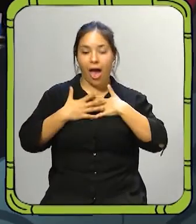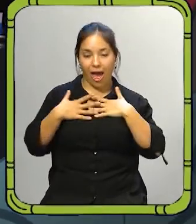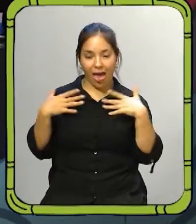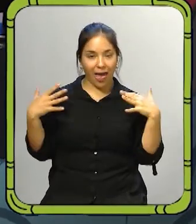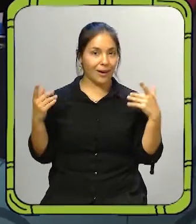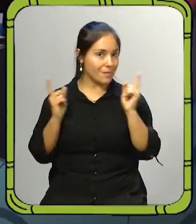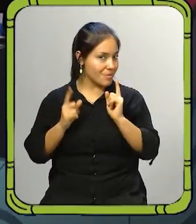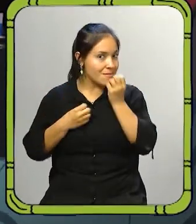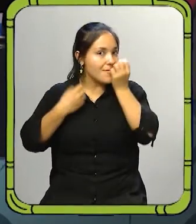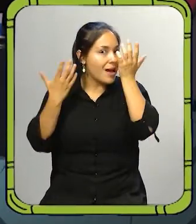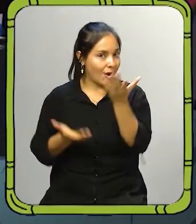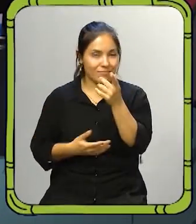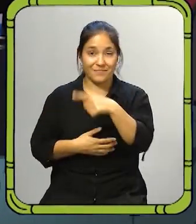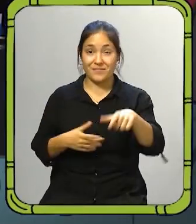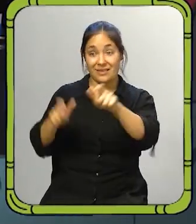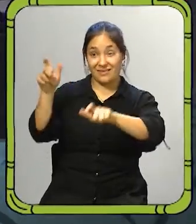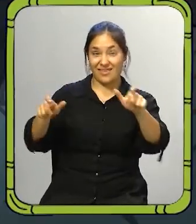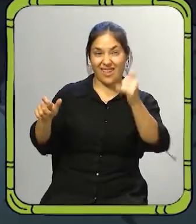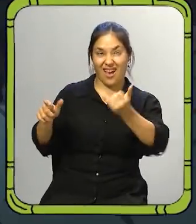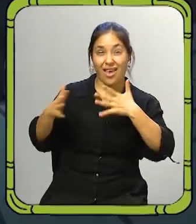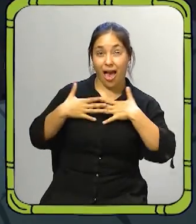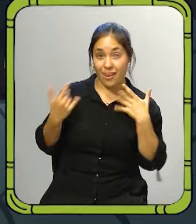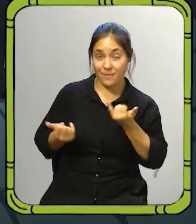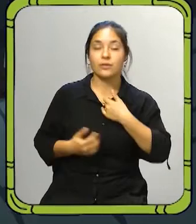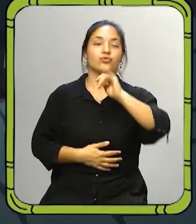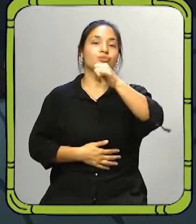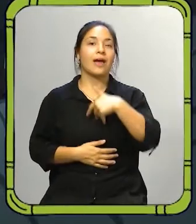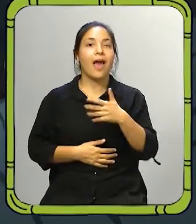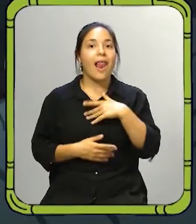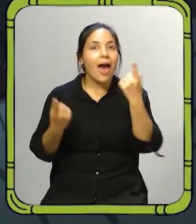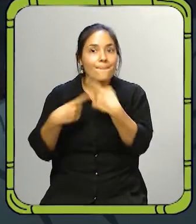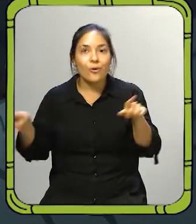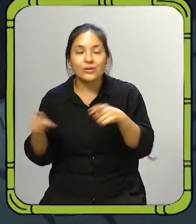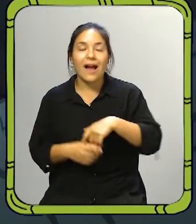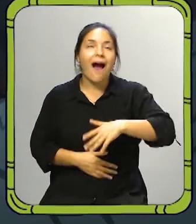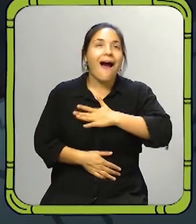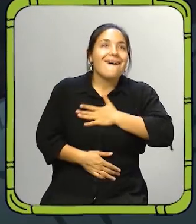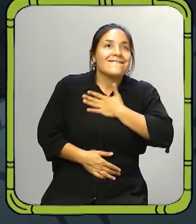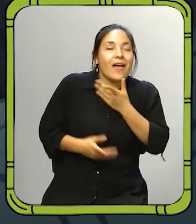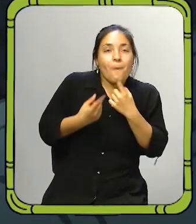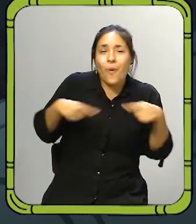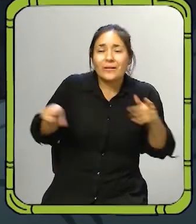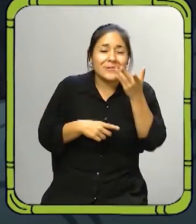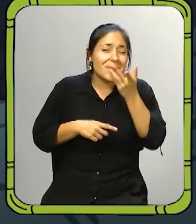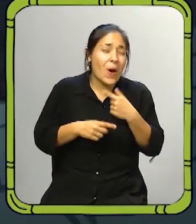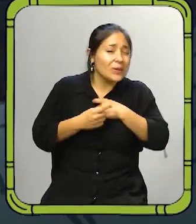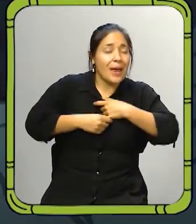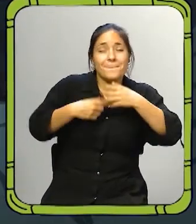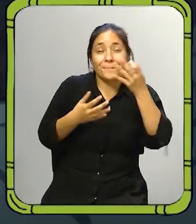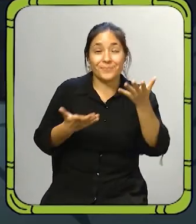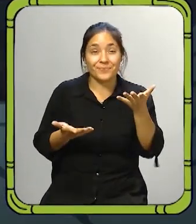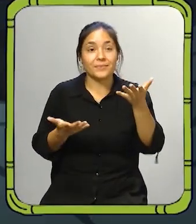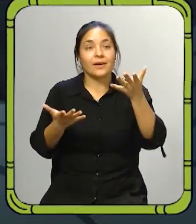alma. Tienen alma. Y la música. ¡Cómo me gusta la música! ¡Me quiero llevar toda la música!